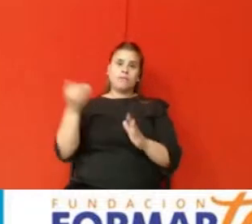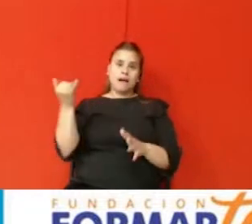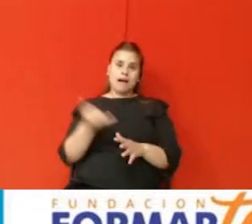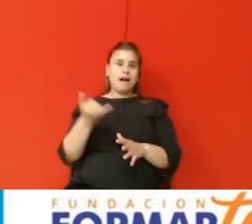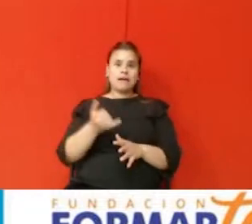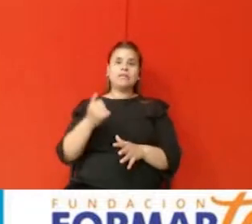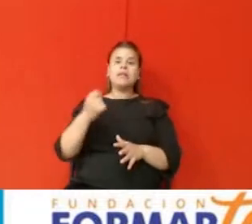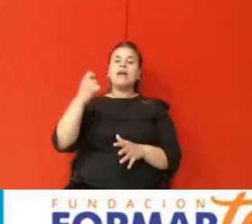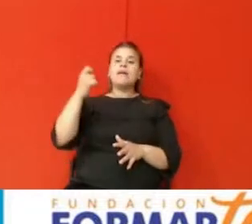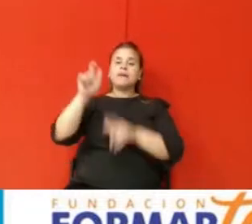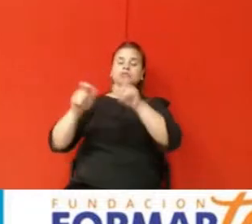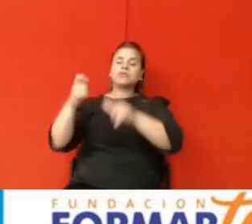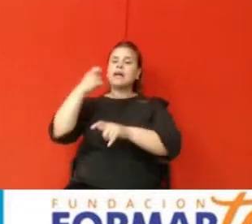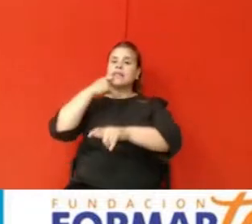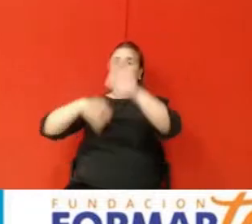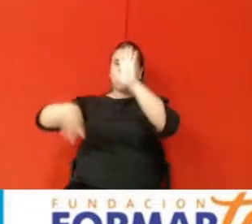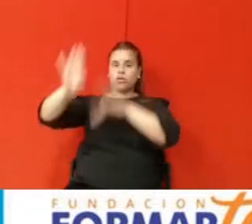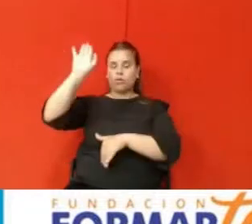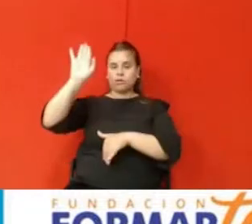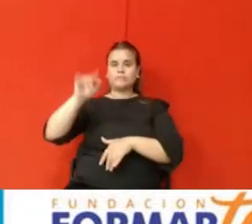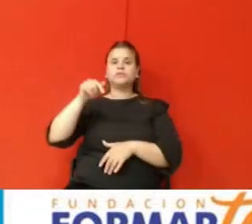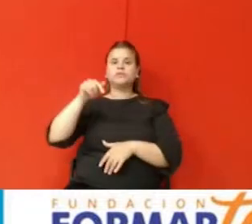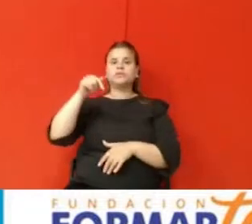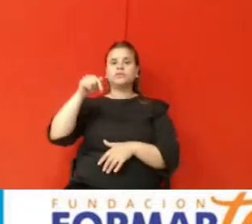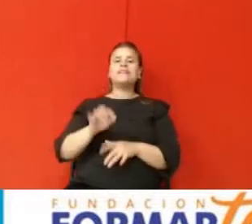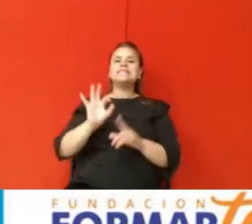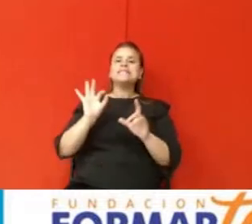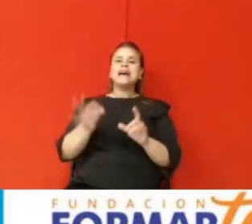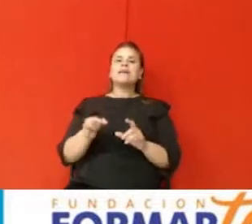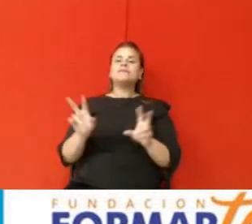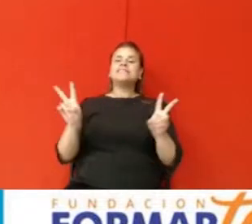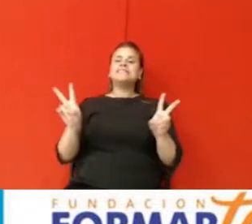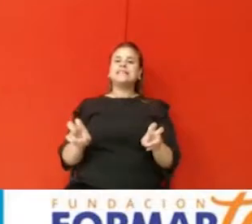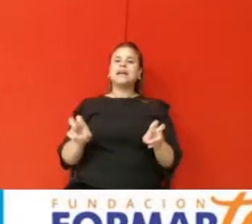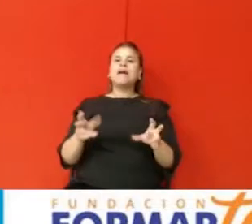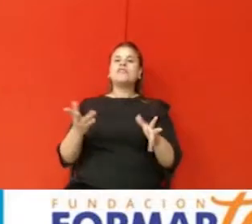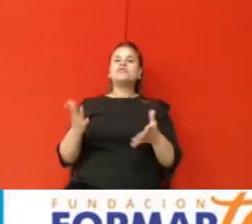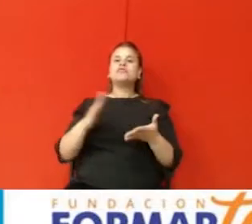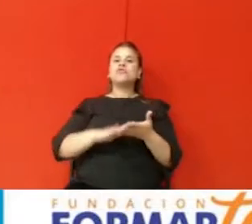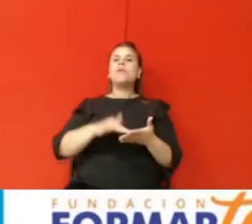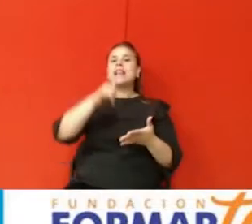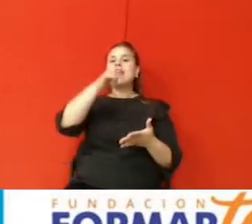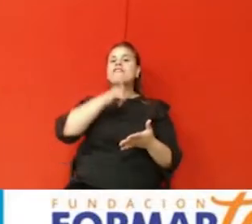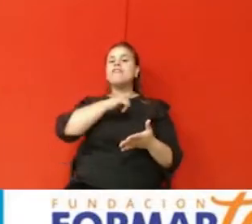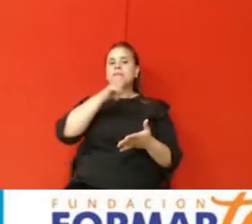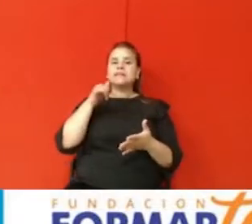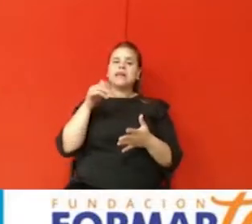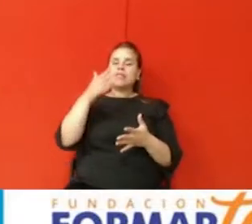es la polifarmacia, que no me voy a meter hoy en este tema, después lo deberíamos ampliar un